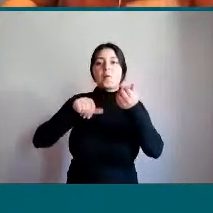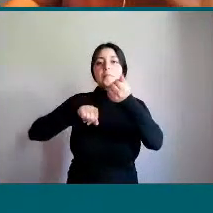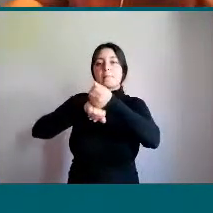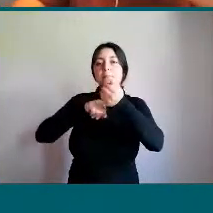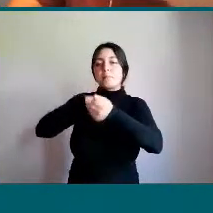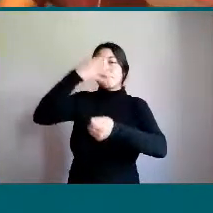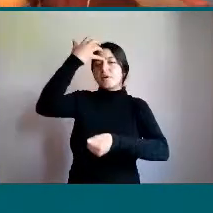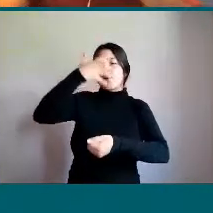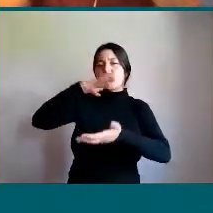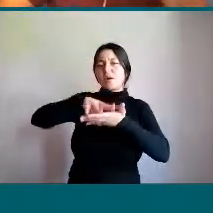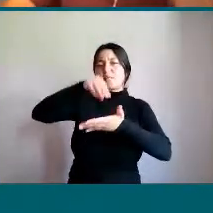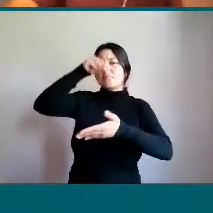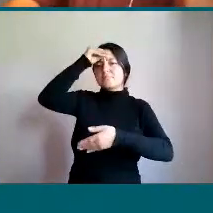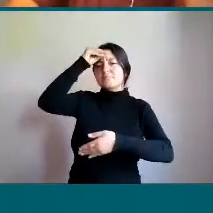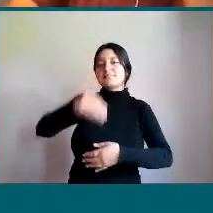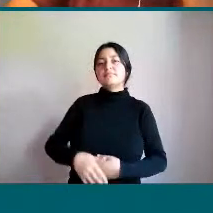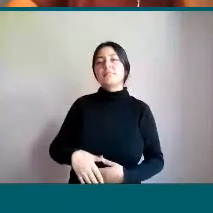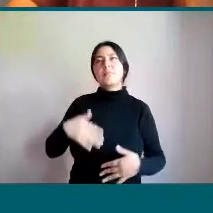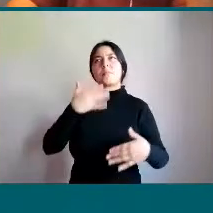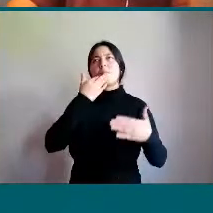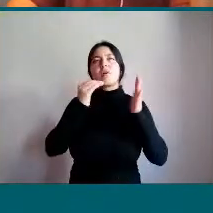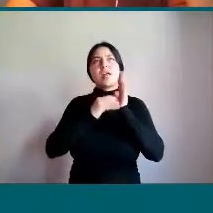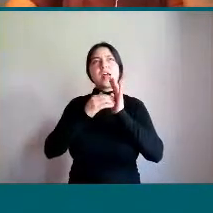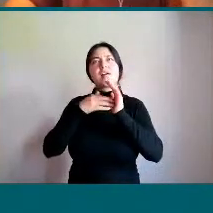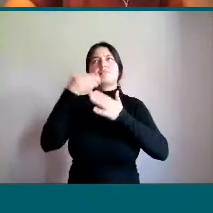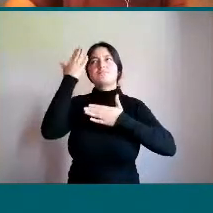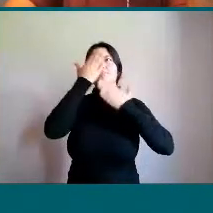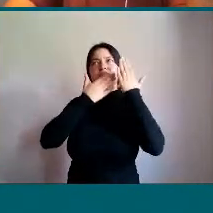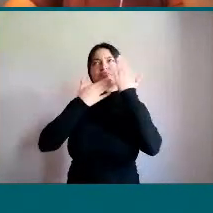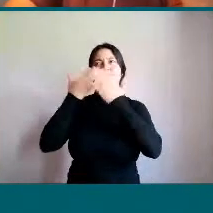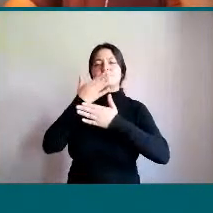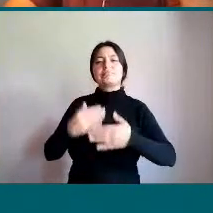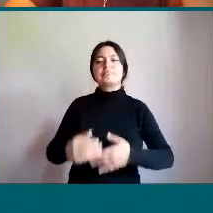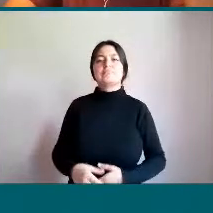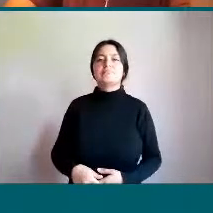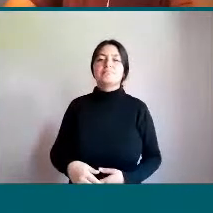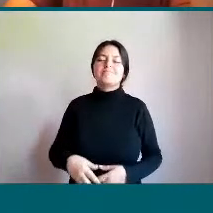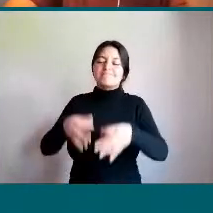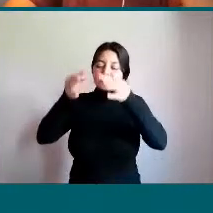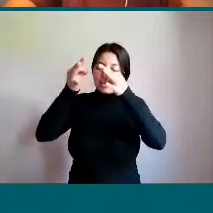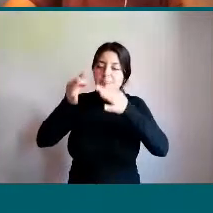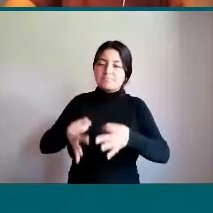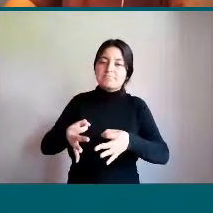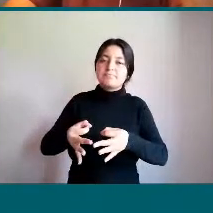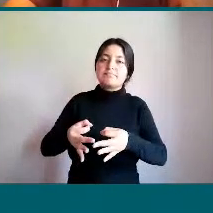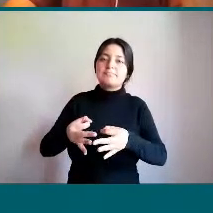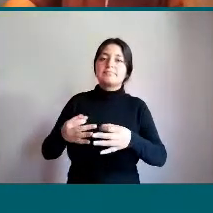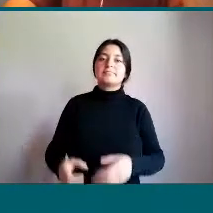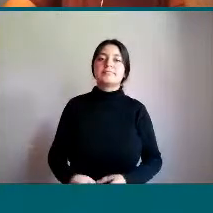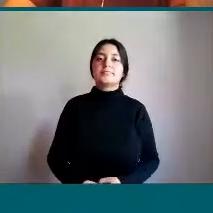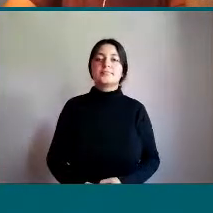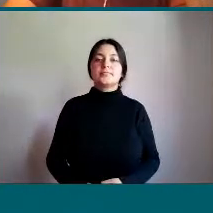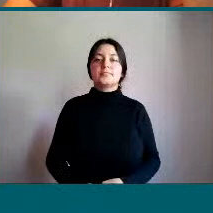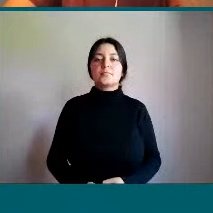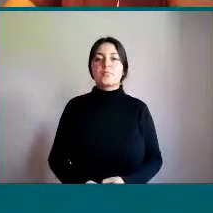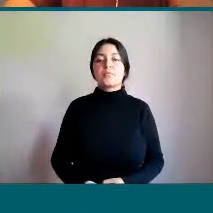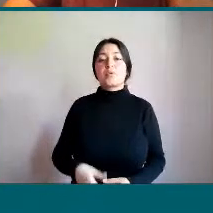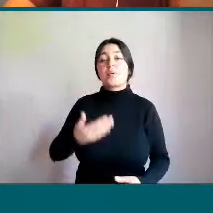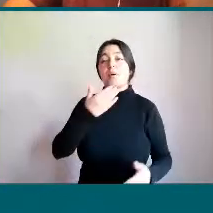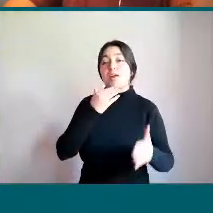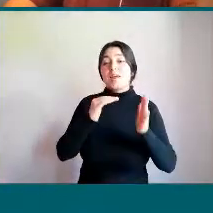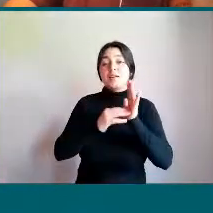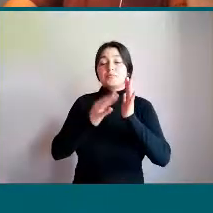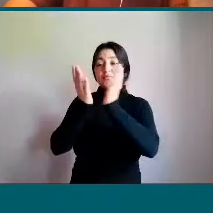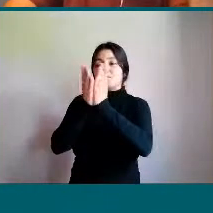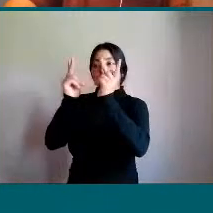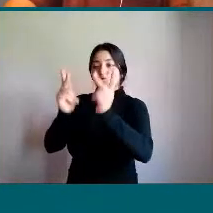por ejemplo, una rúbrica analítica, que es como muy detallista, como muy precisa, como muy concreta, ¿vale? Para ver en qué punto estoy